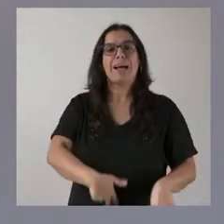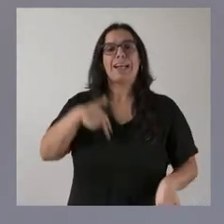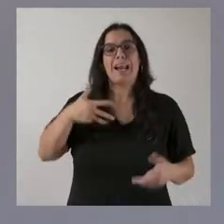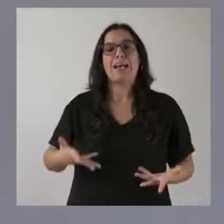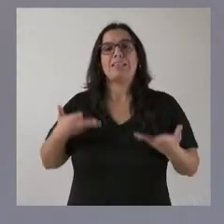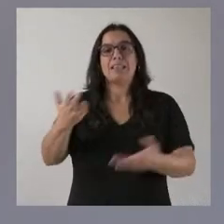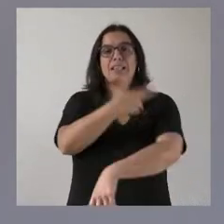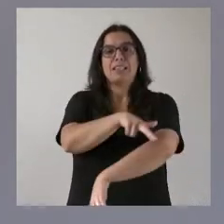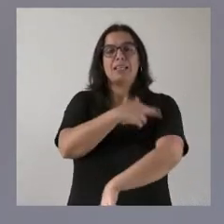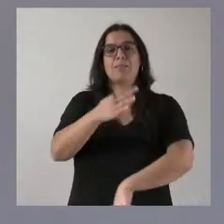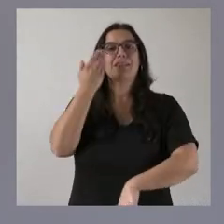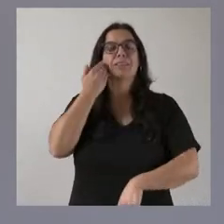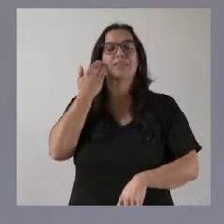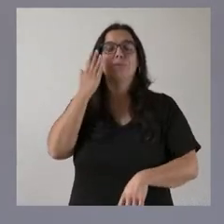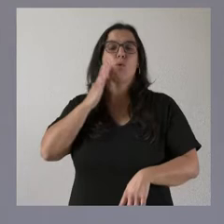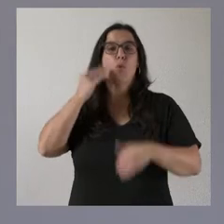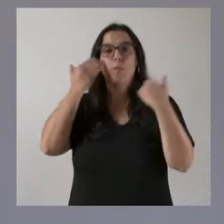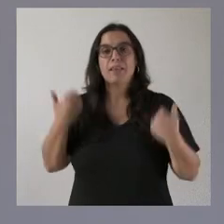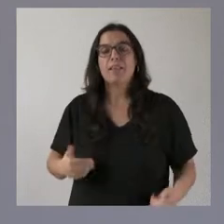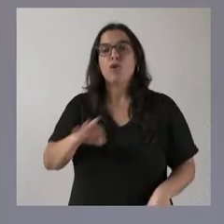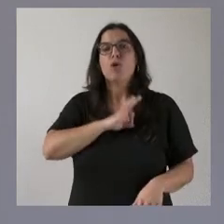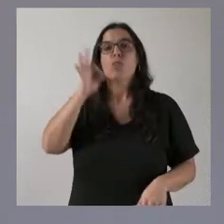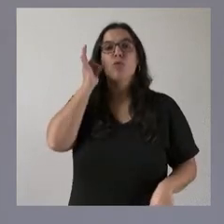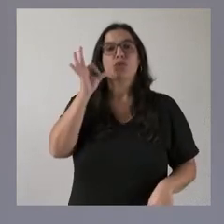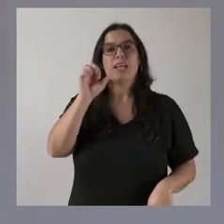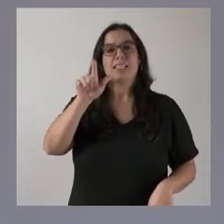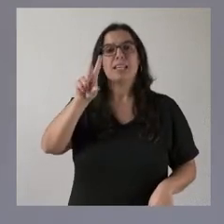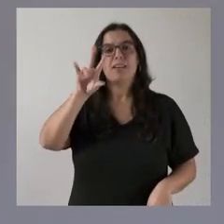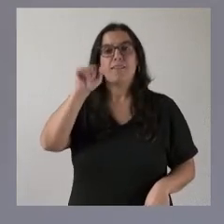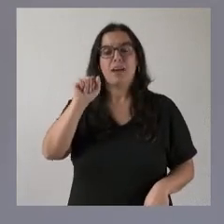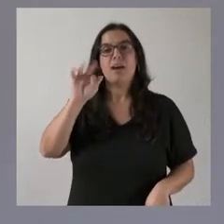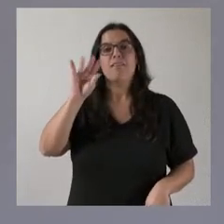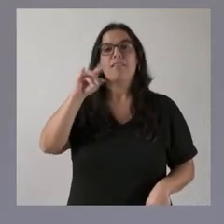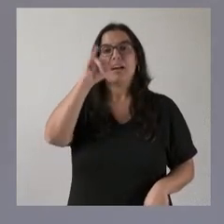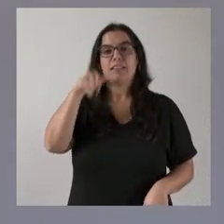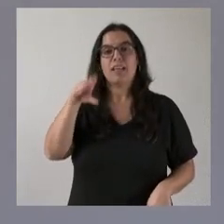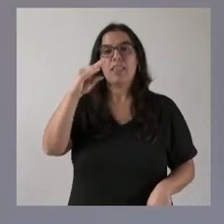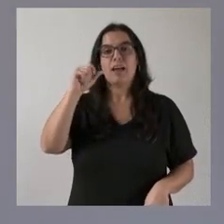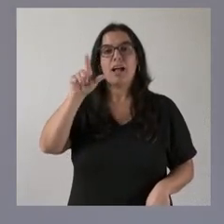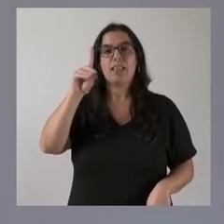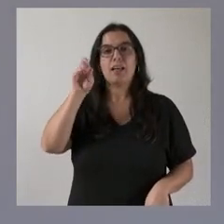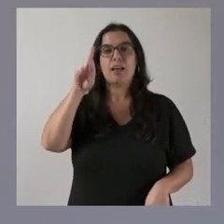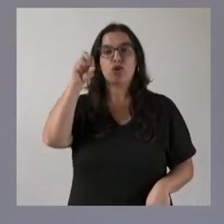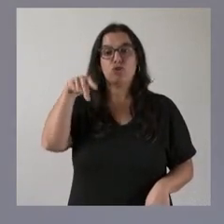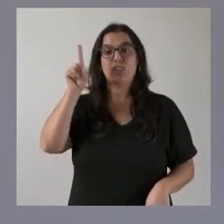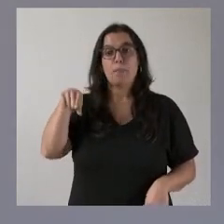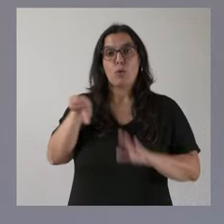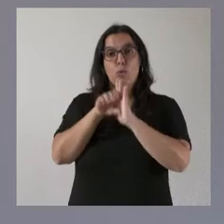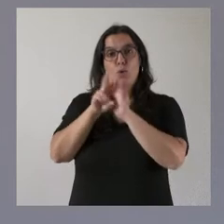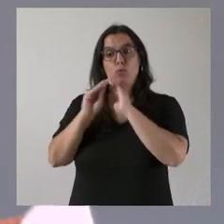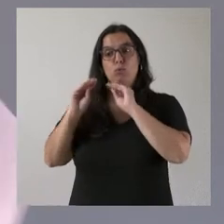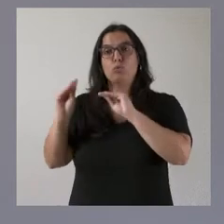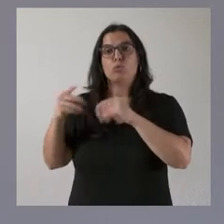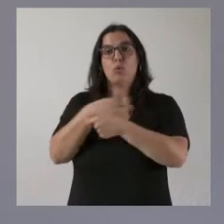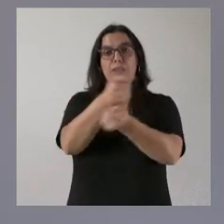y humanización doña Silvia Fernández Calderón cuyo curriculum tienen ustedes en la documentación que les ha sido